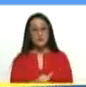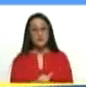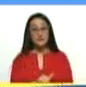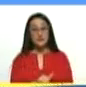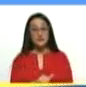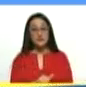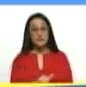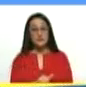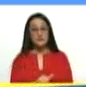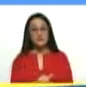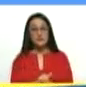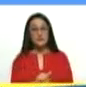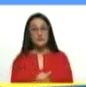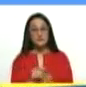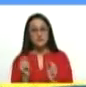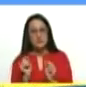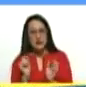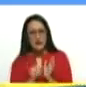Un momentico, pues.